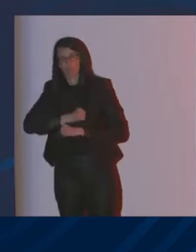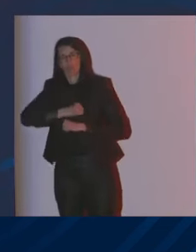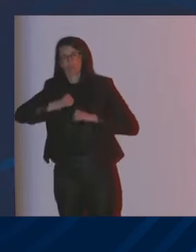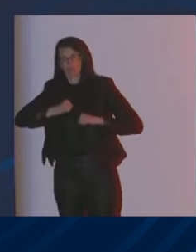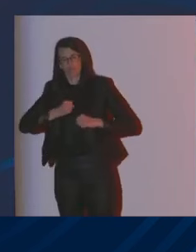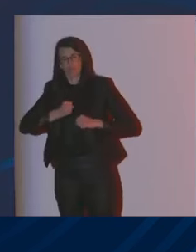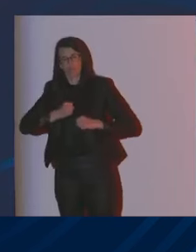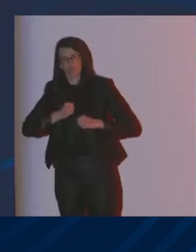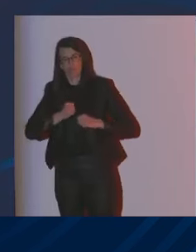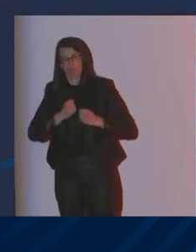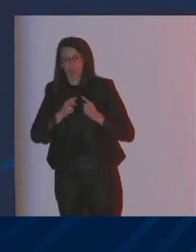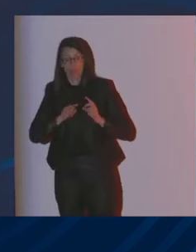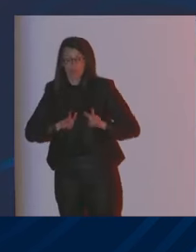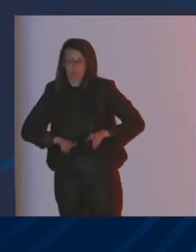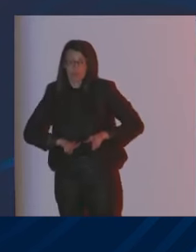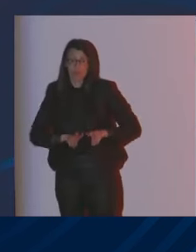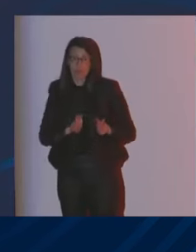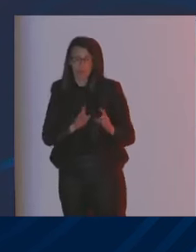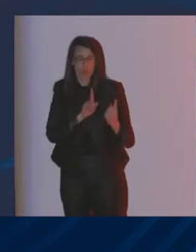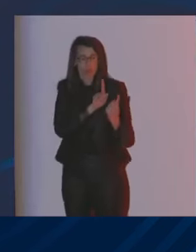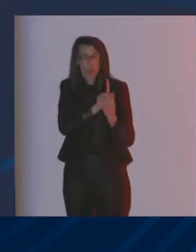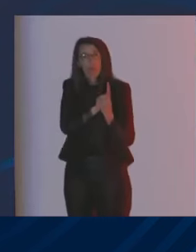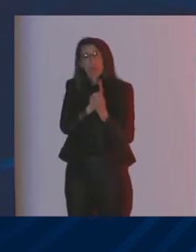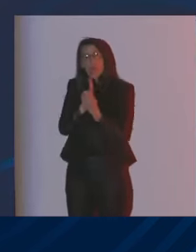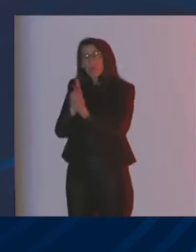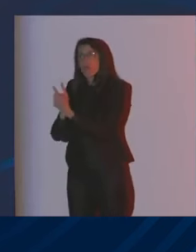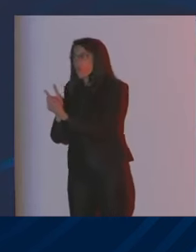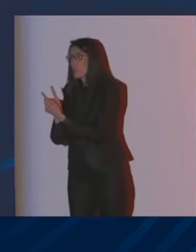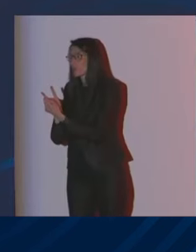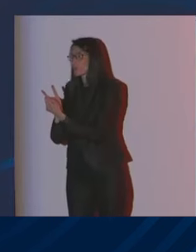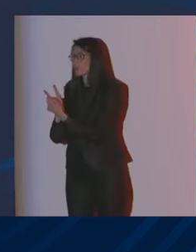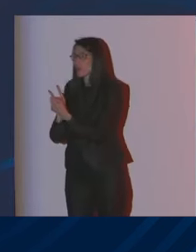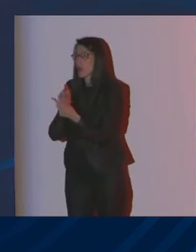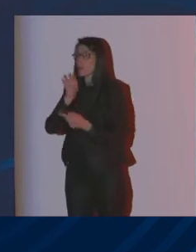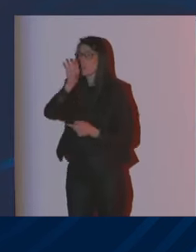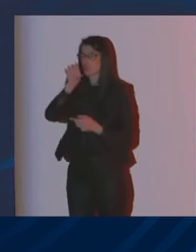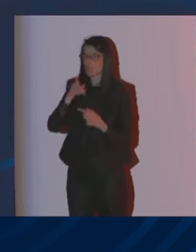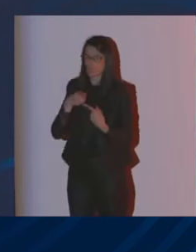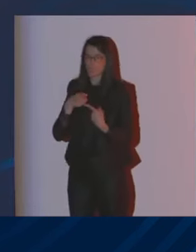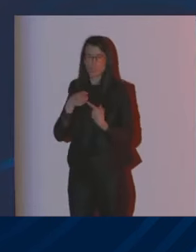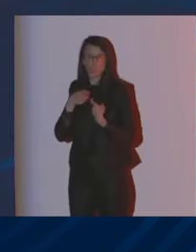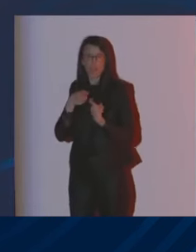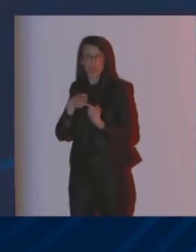Nuestros primeros encuentros tuvieron lugar en el país de la guerra.